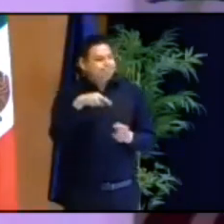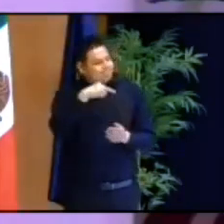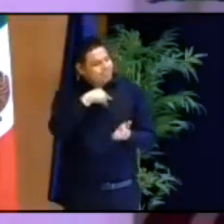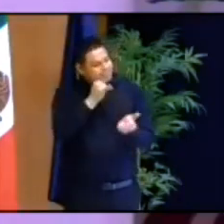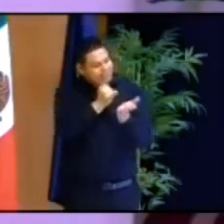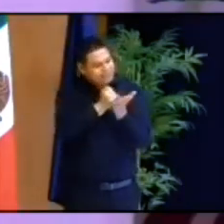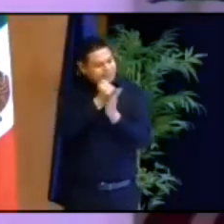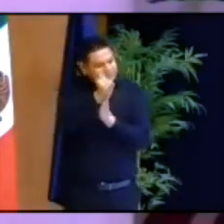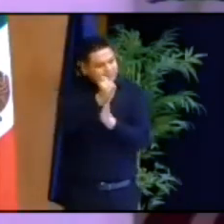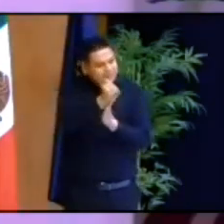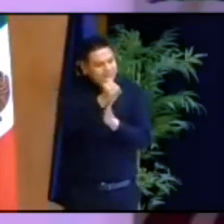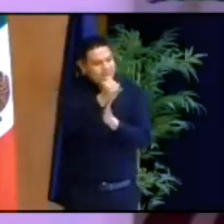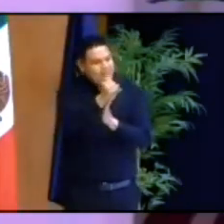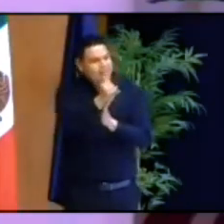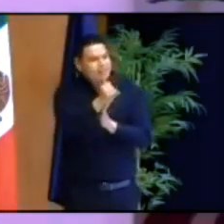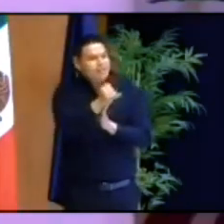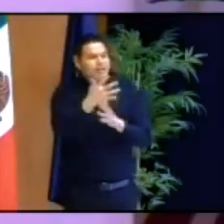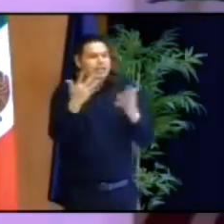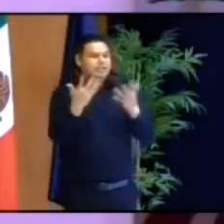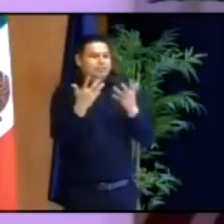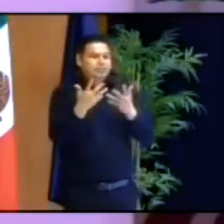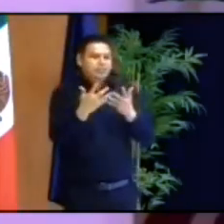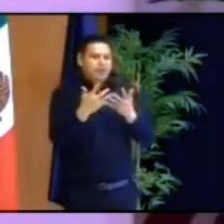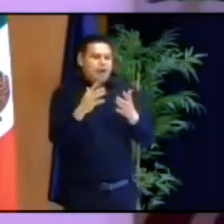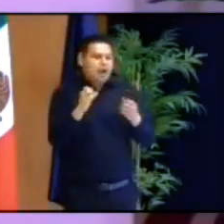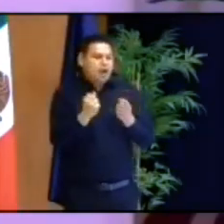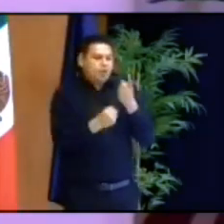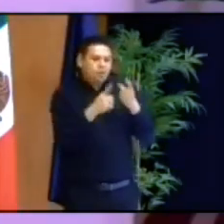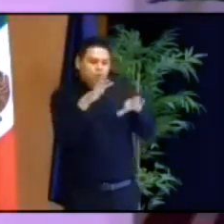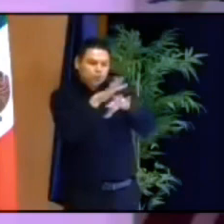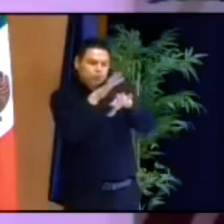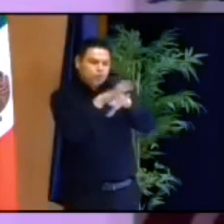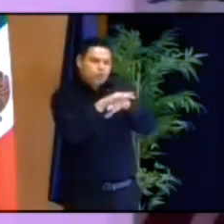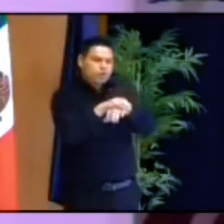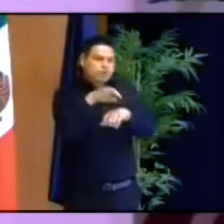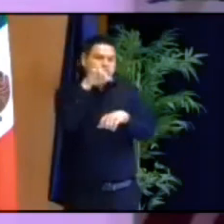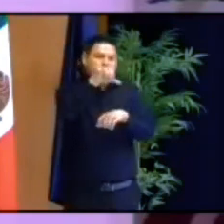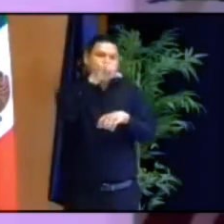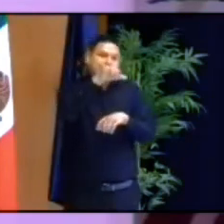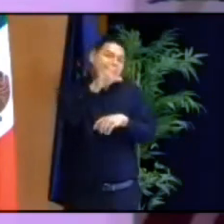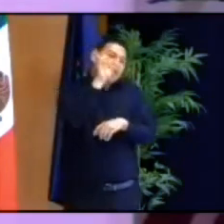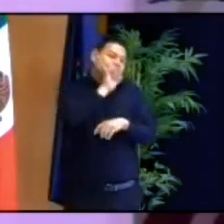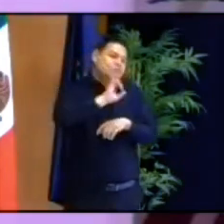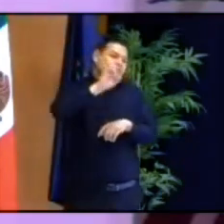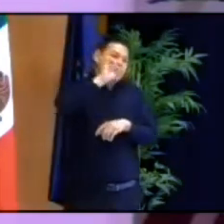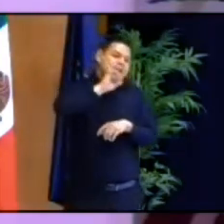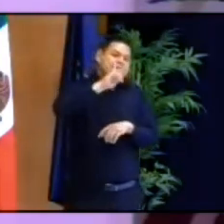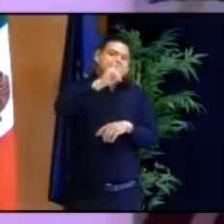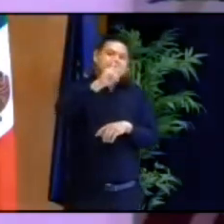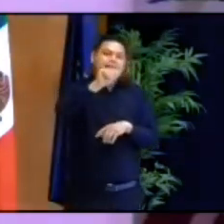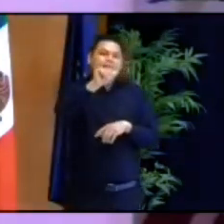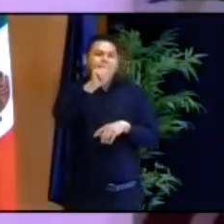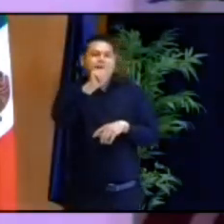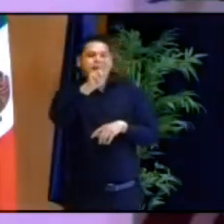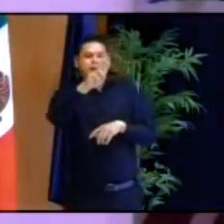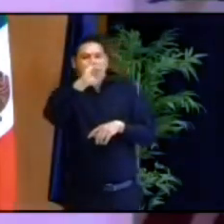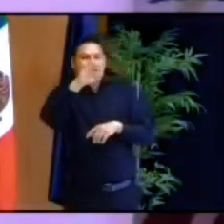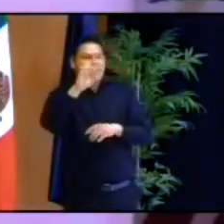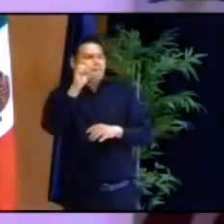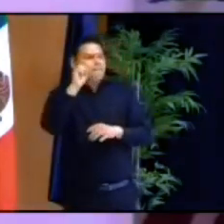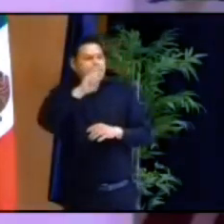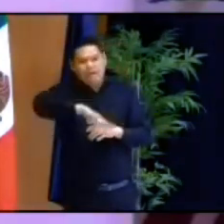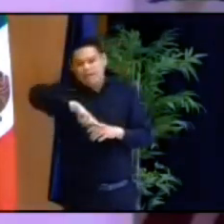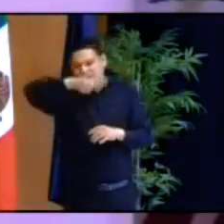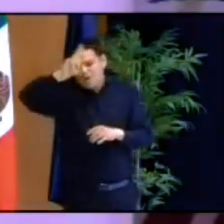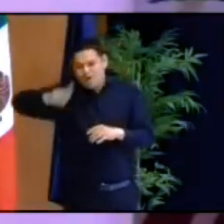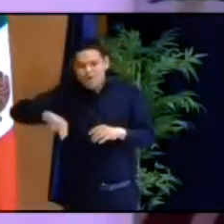hacer una zona muy importante con 16 heroínas de la patria, para que nunca más se